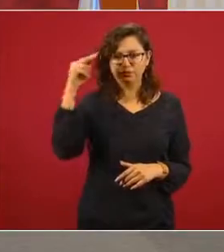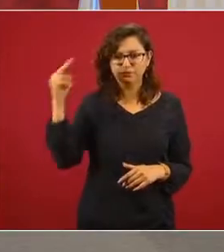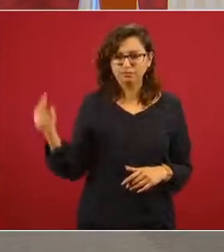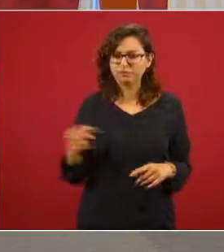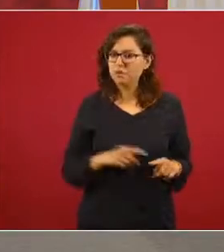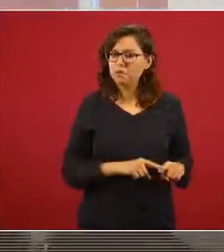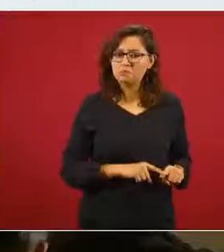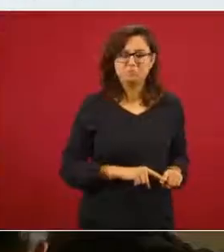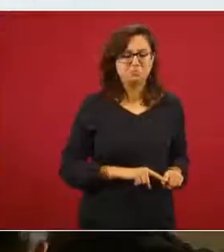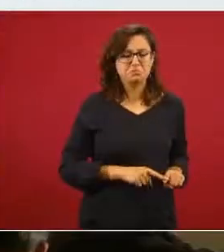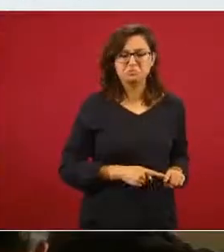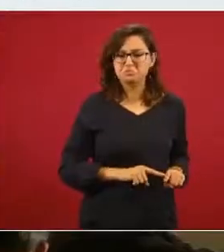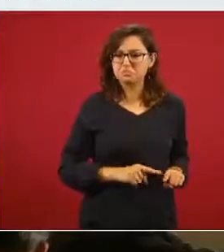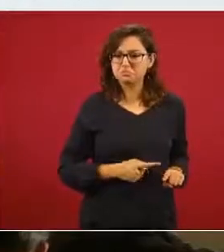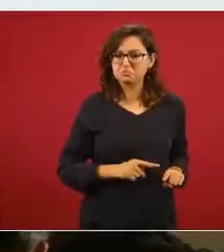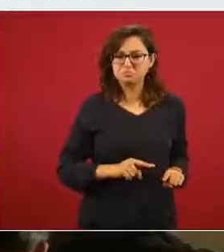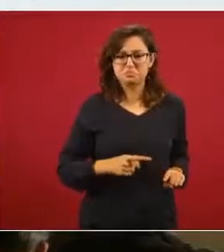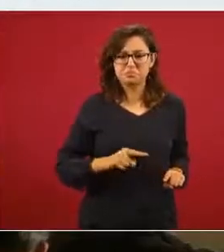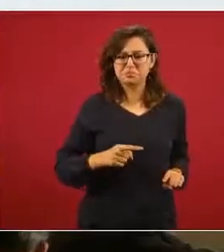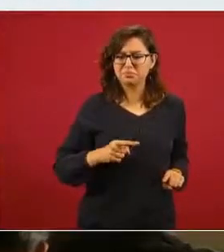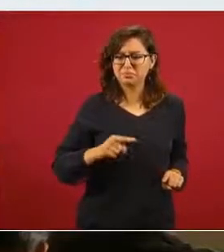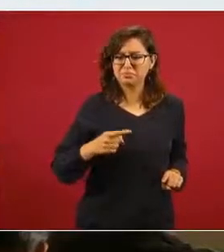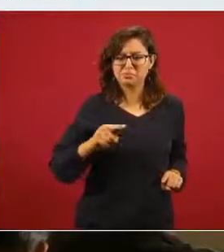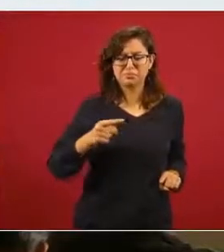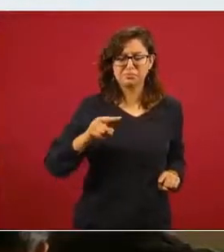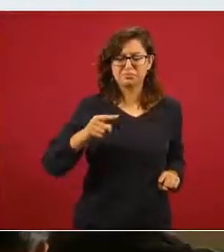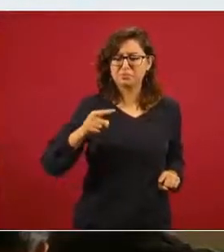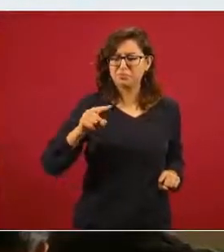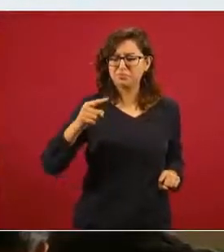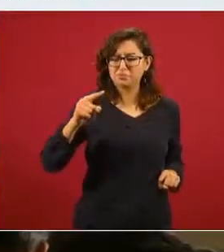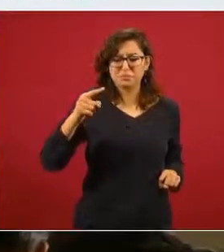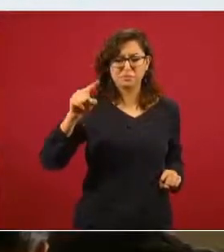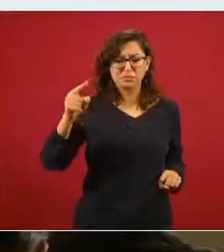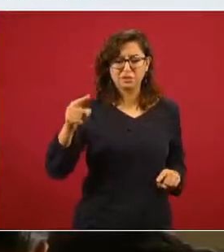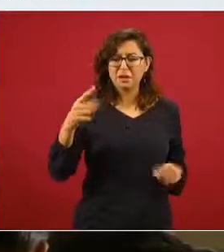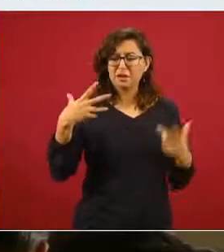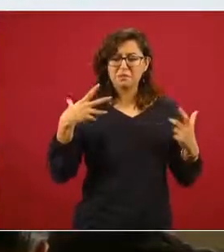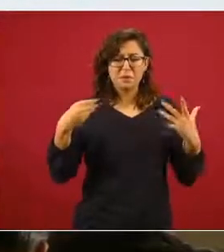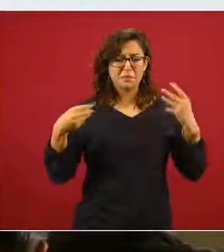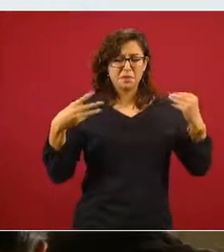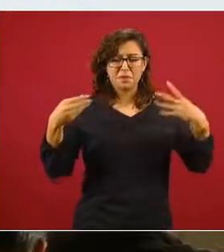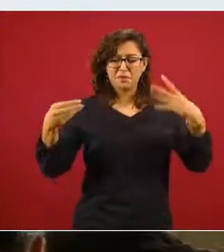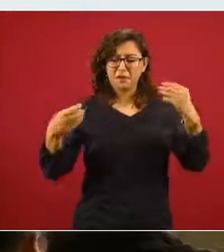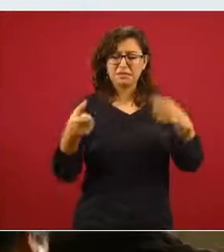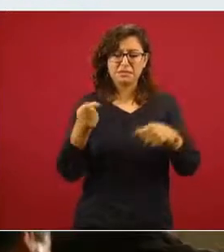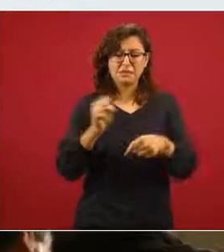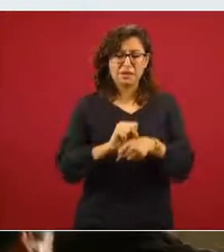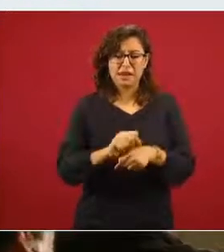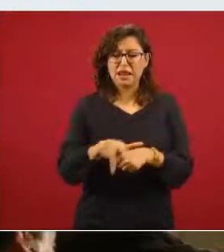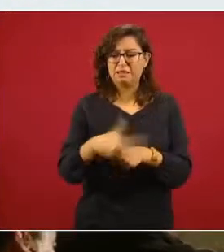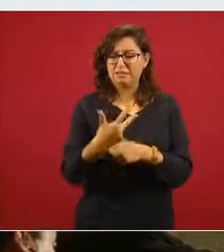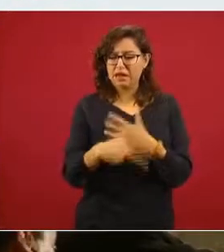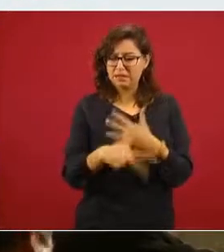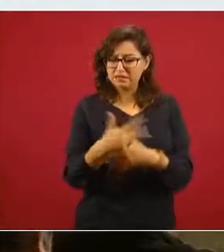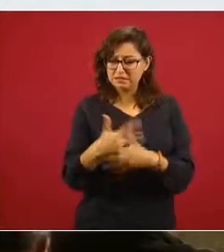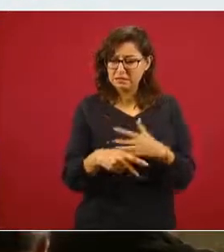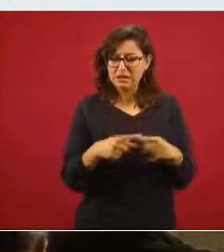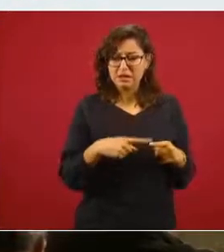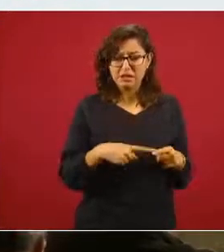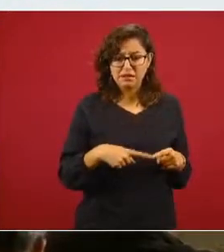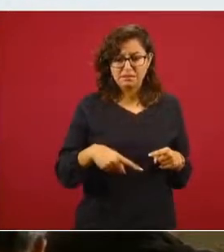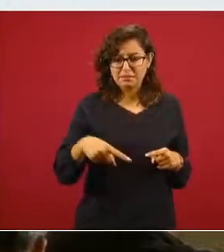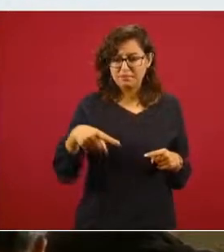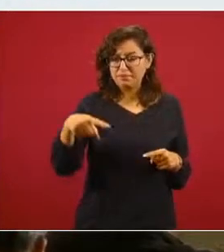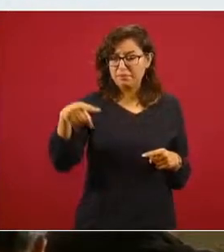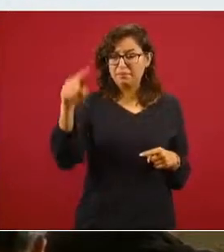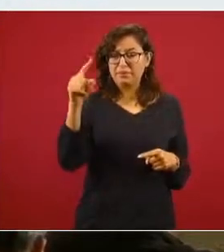ascenso sostenido, prácticamente desde el inicio de la epidemia, empezó a reclutar casos desde la semana 13, llegó a un máximo en la semana